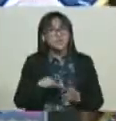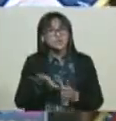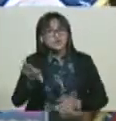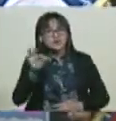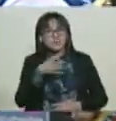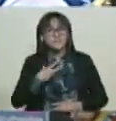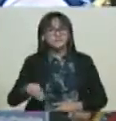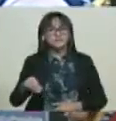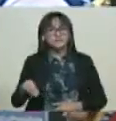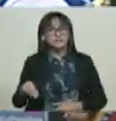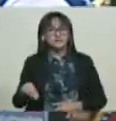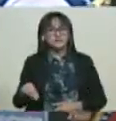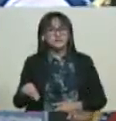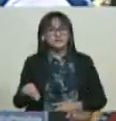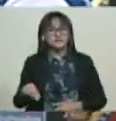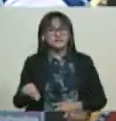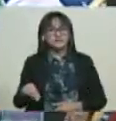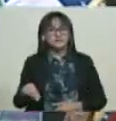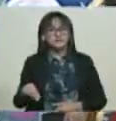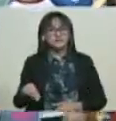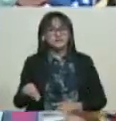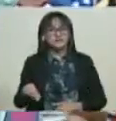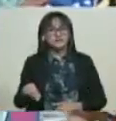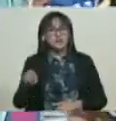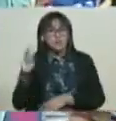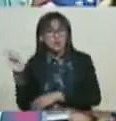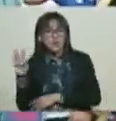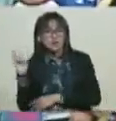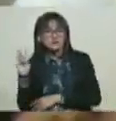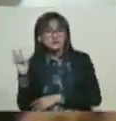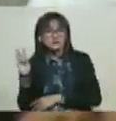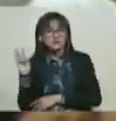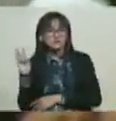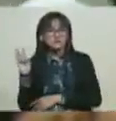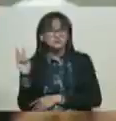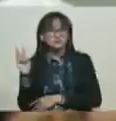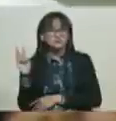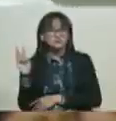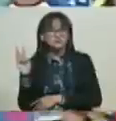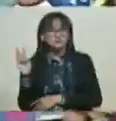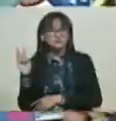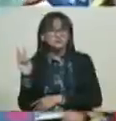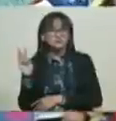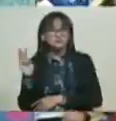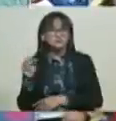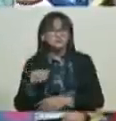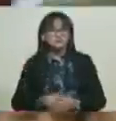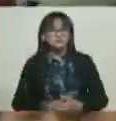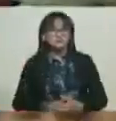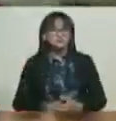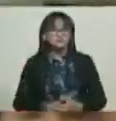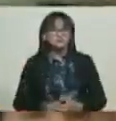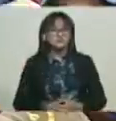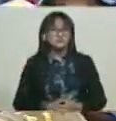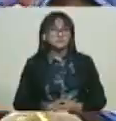elija presidente en washington o en san felipe